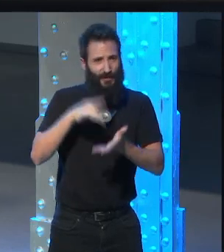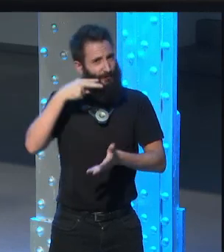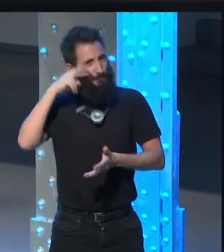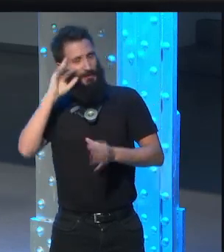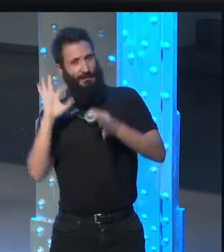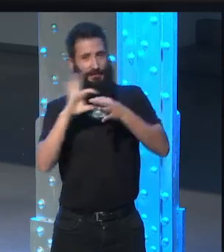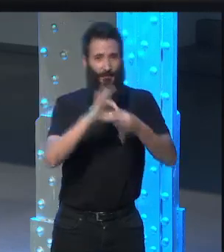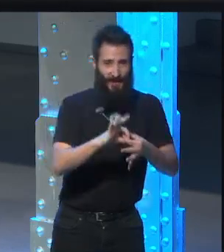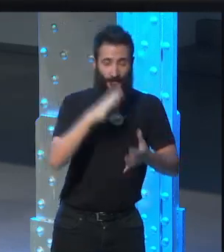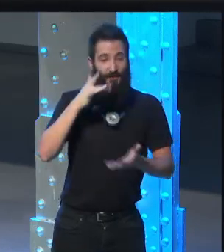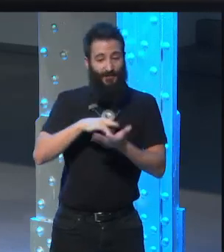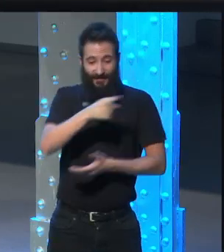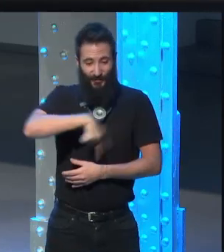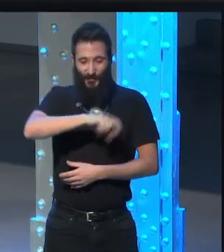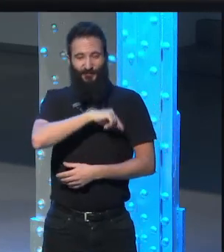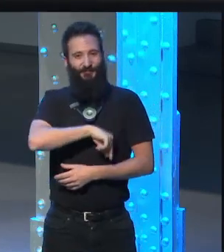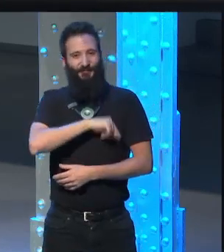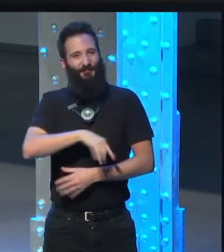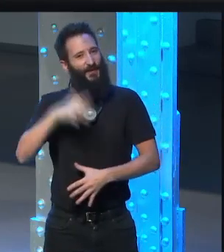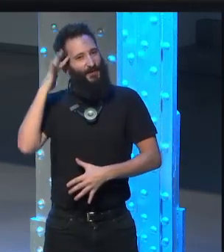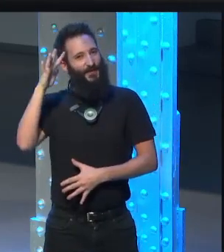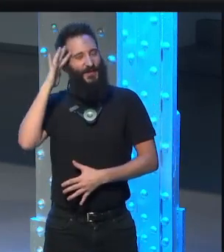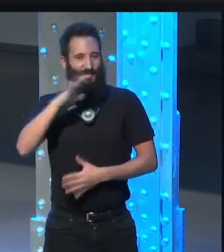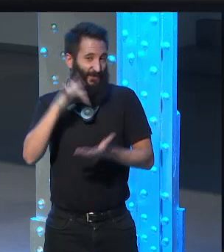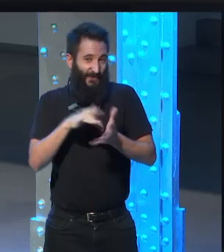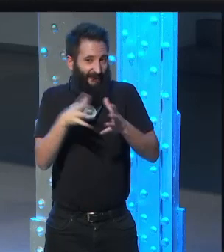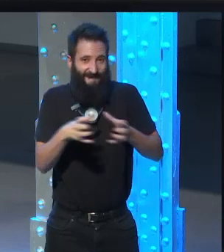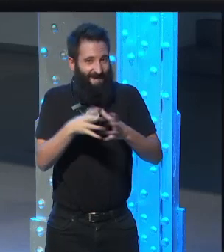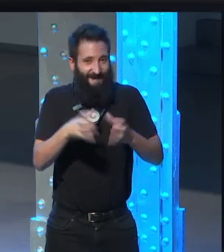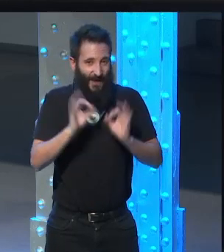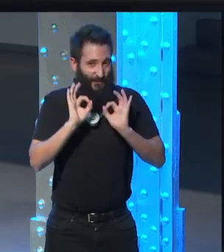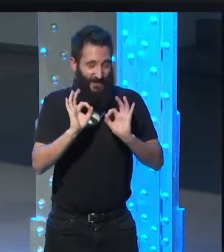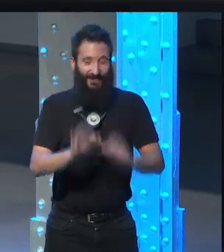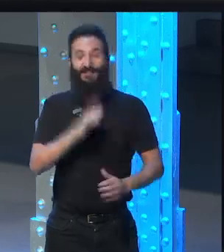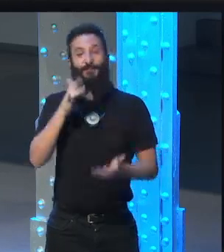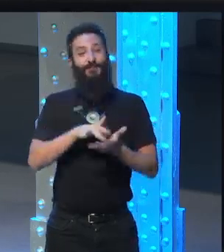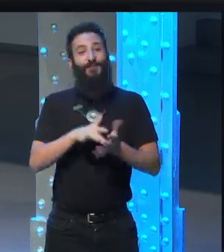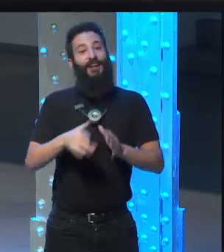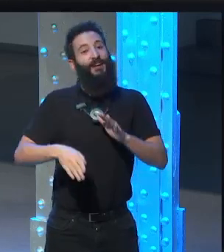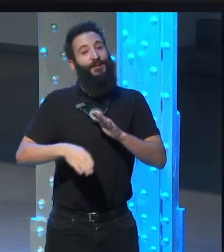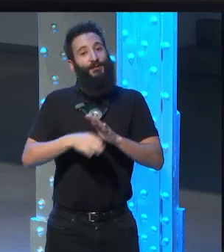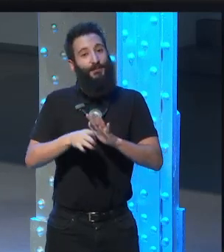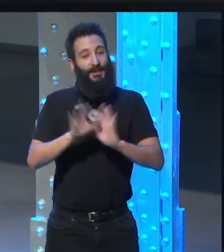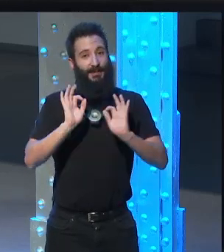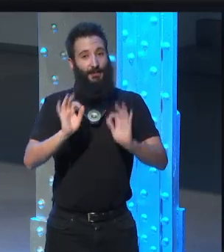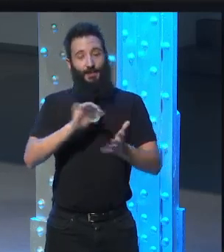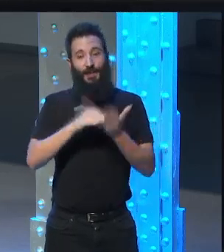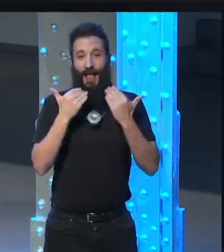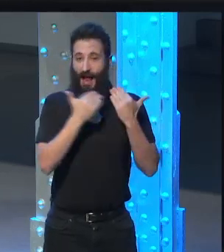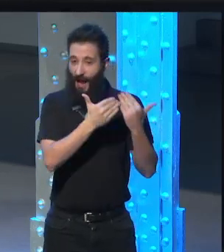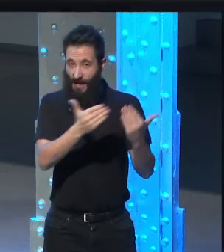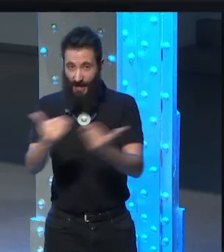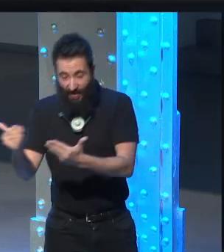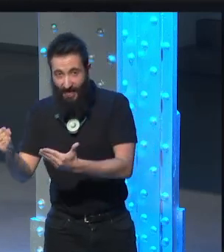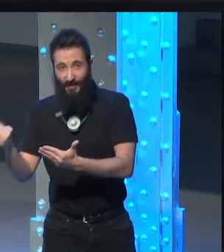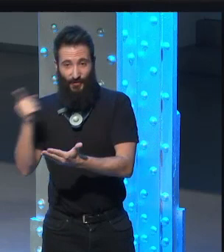este sentido, pero bueno, nos hace especial ilusión por eso, ¿no? Sin más, os agradezco de